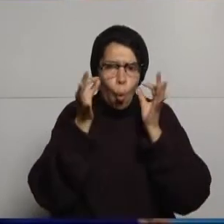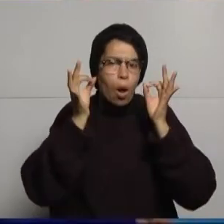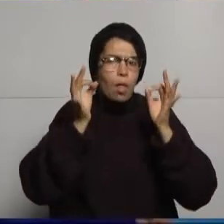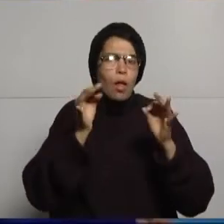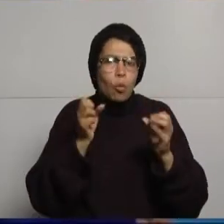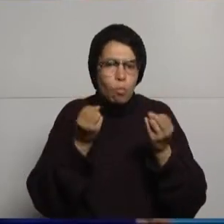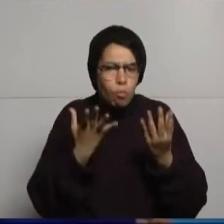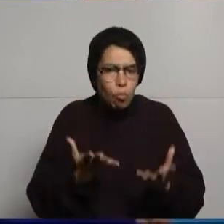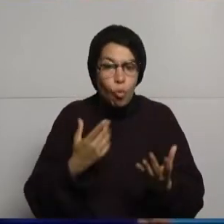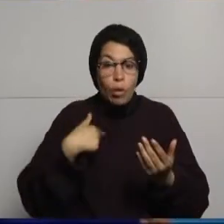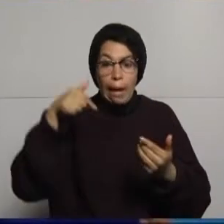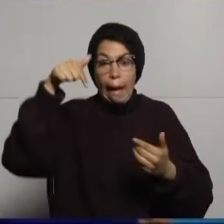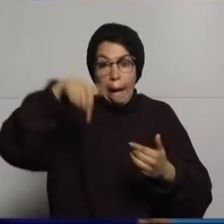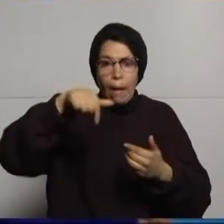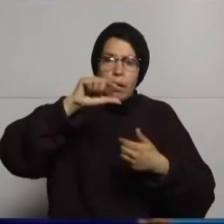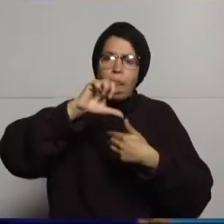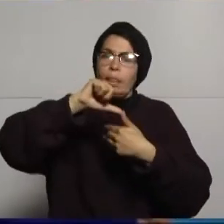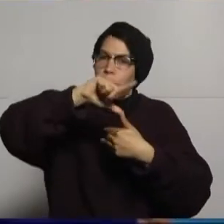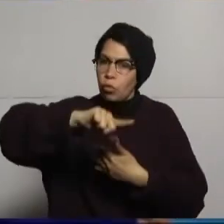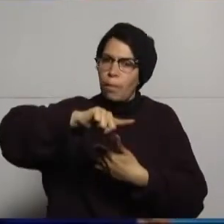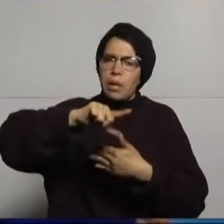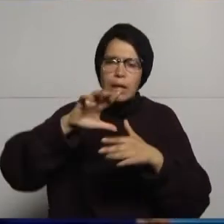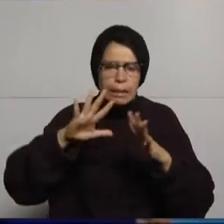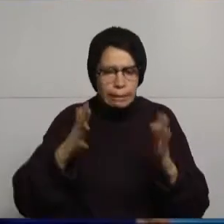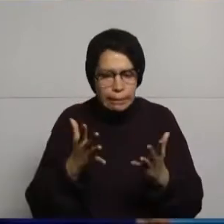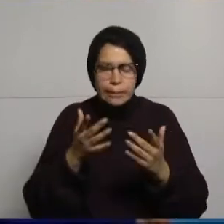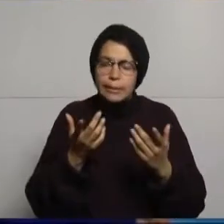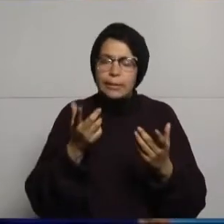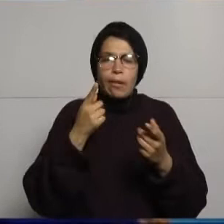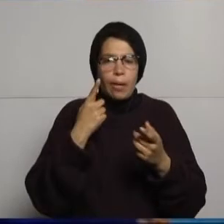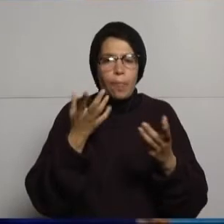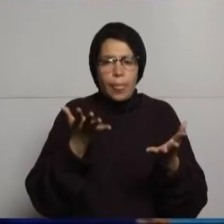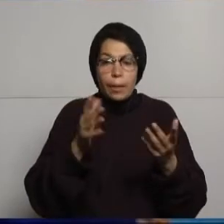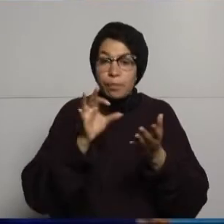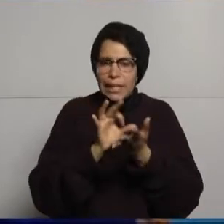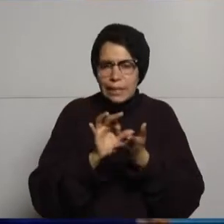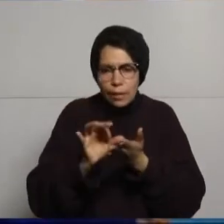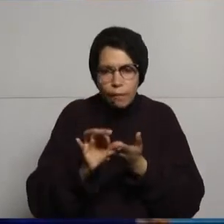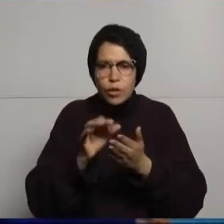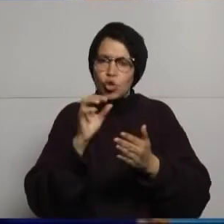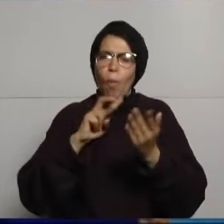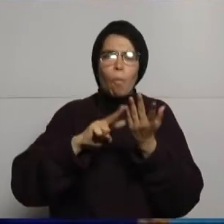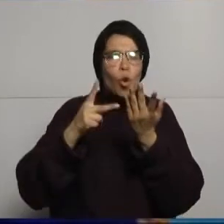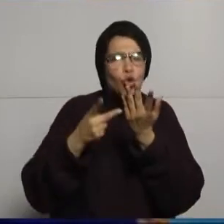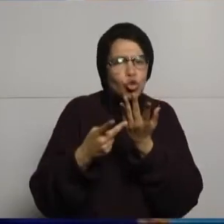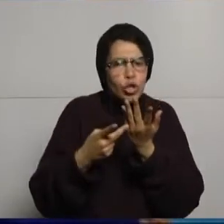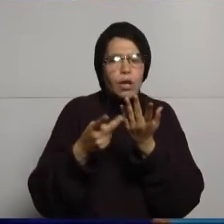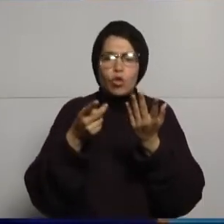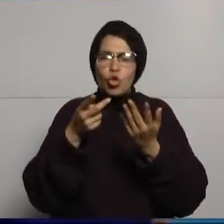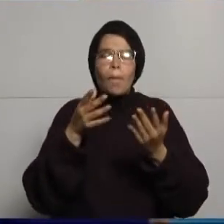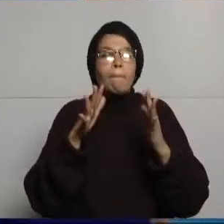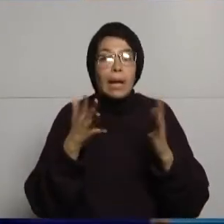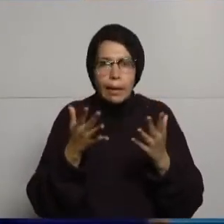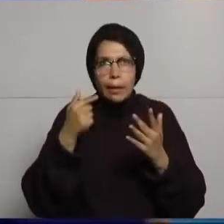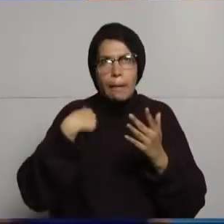al servicio de la tecnología y no la tecnología al servicio de los proyectos de construcción de mejores sociedades, sociedades más